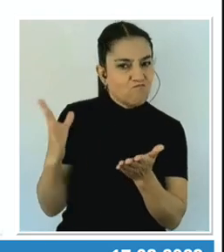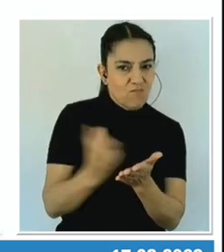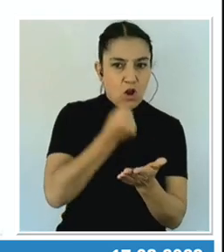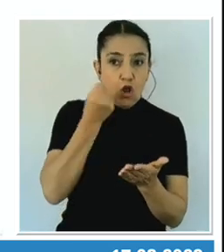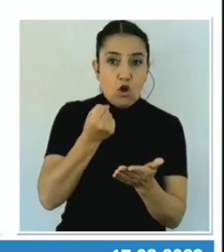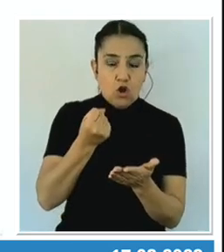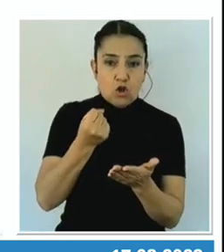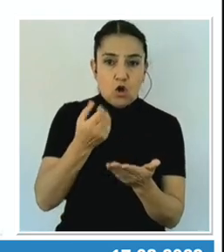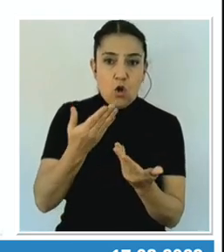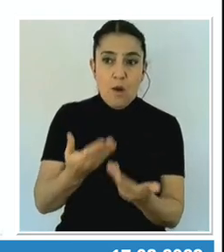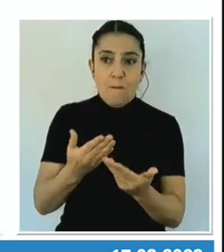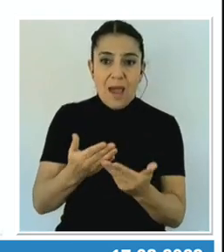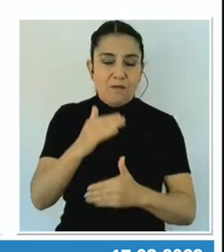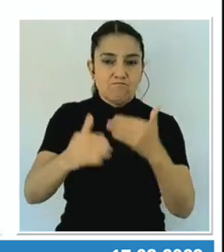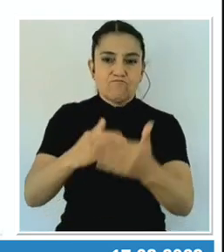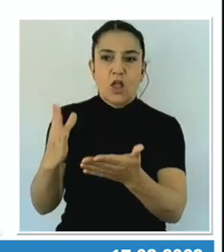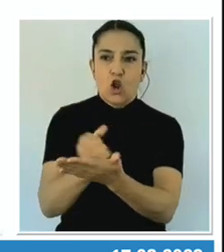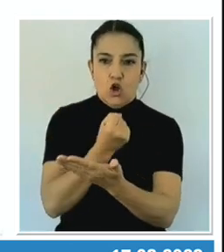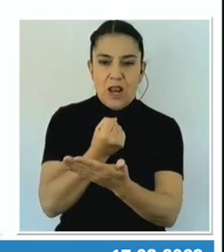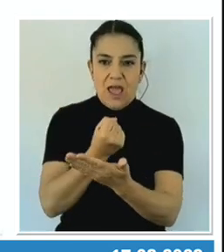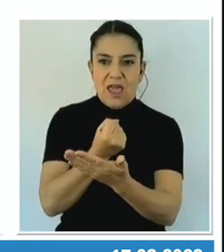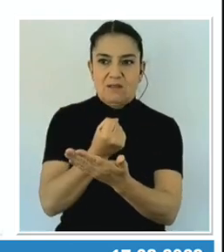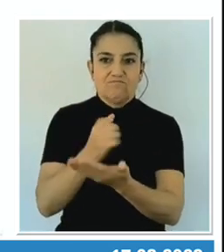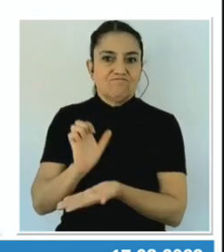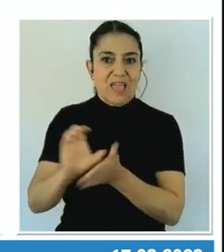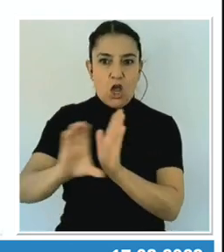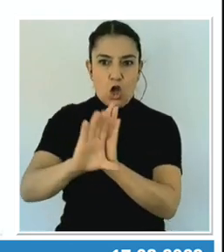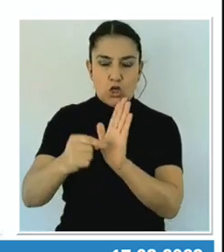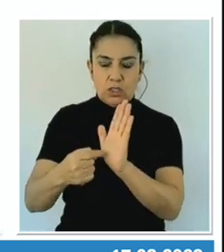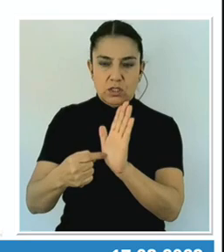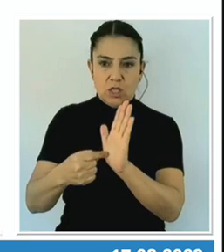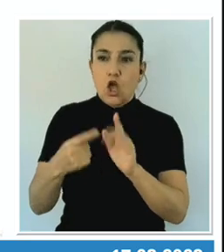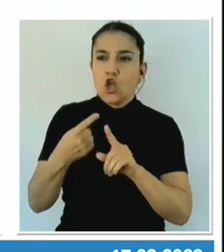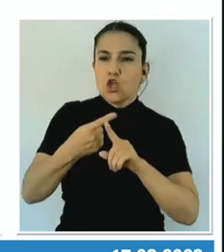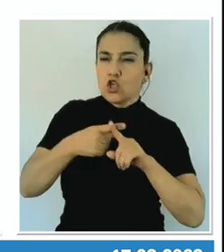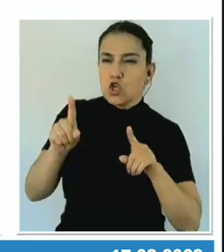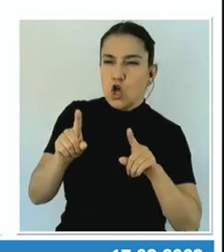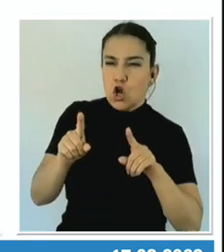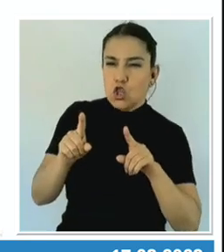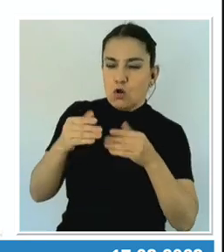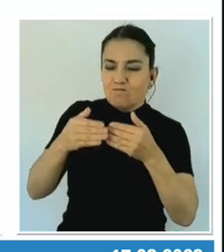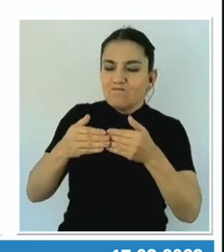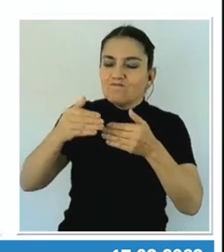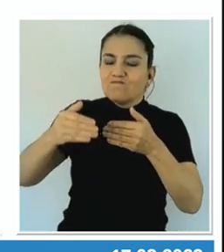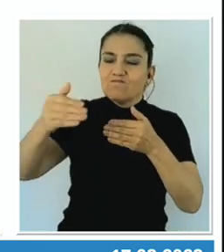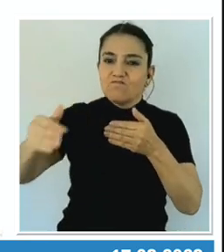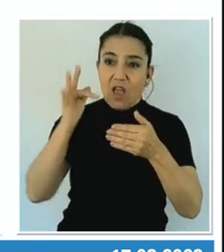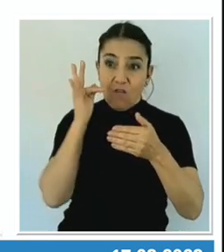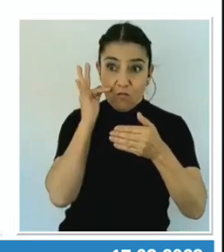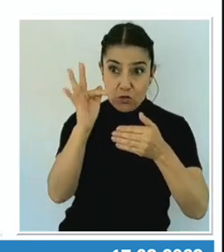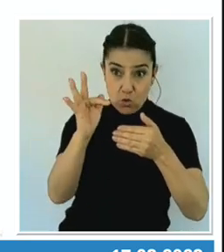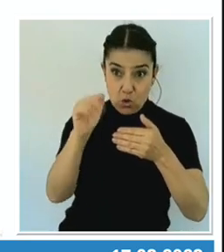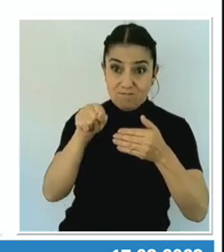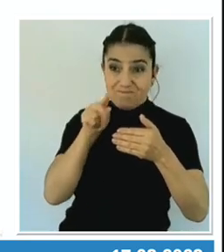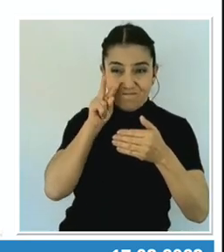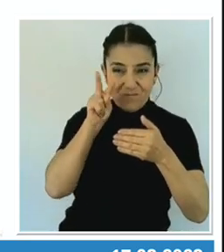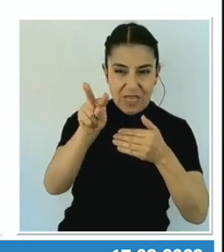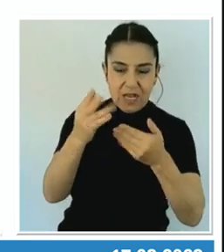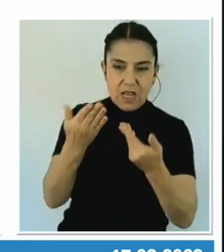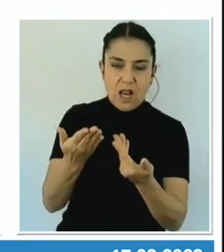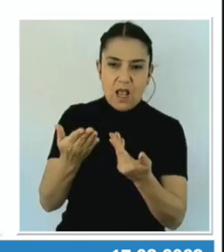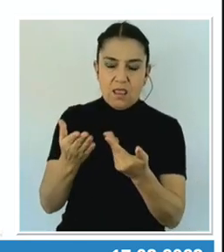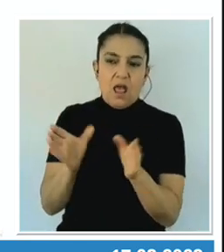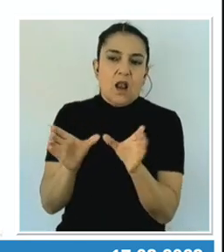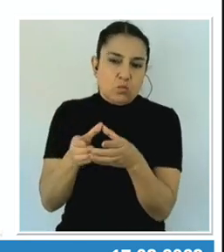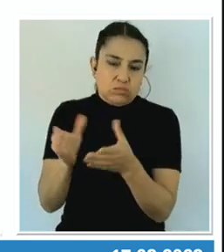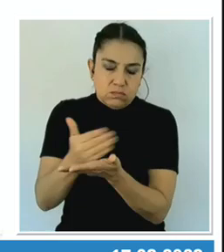constitucional, y otros serán necesariamente prospectivos y mirarán hacia el futuro de la organización política de la